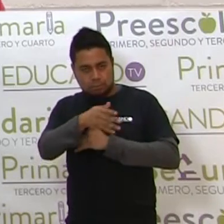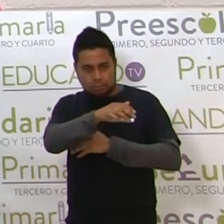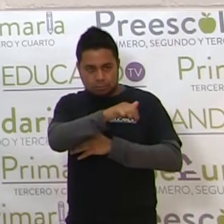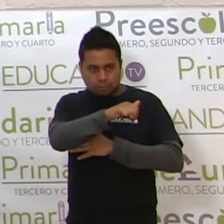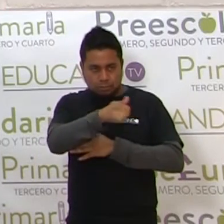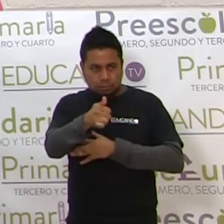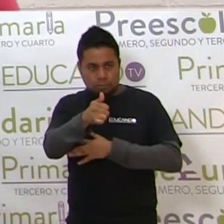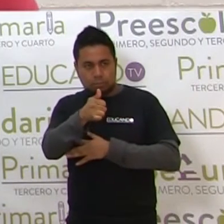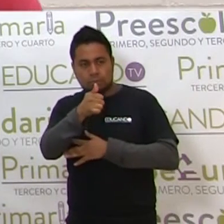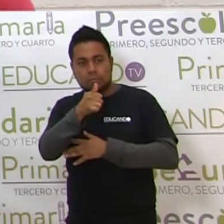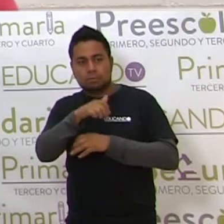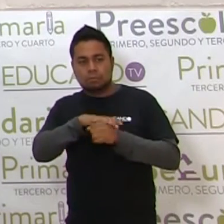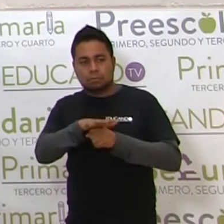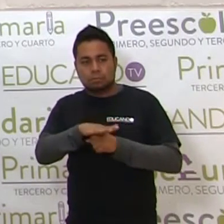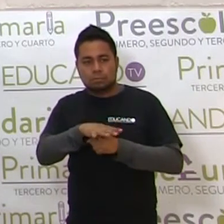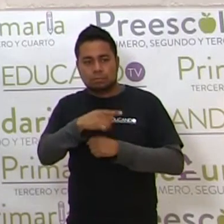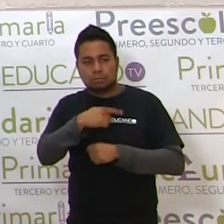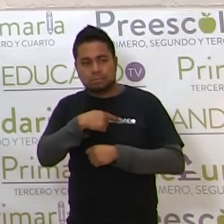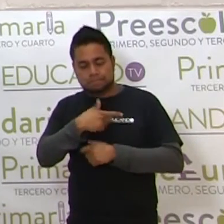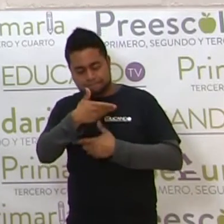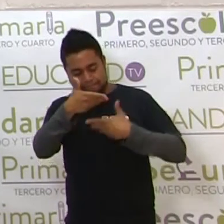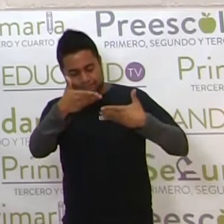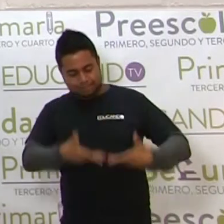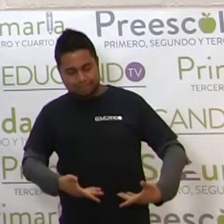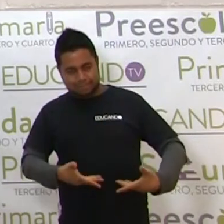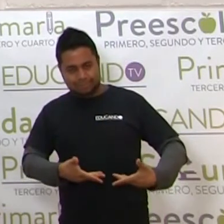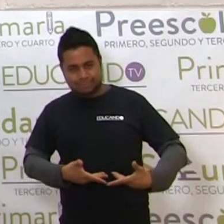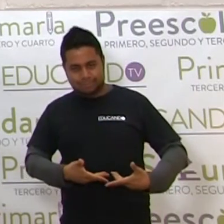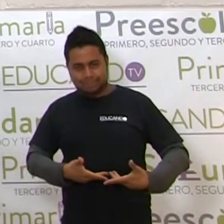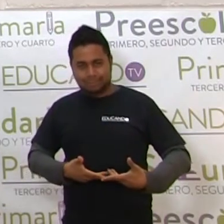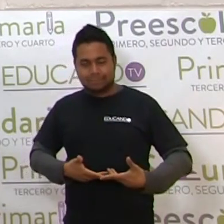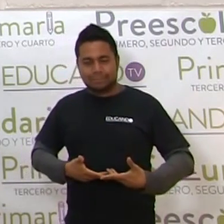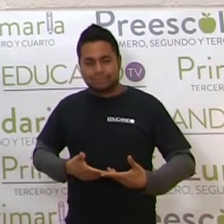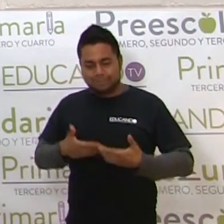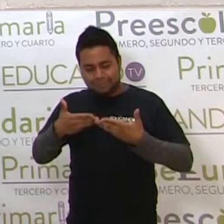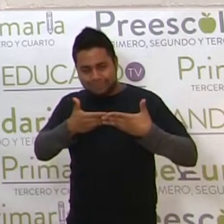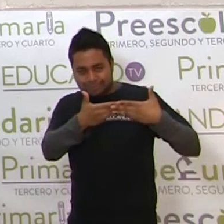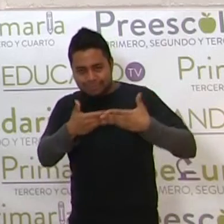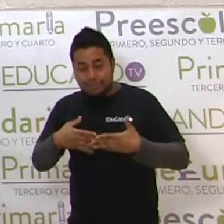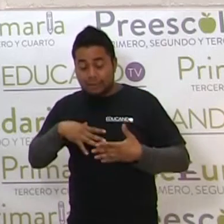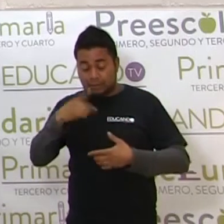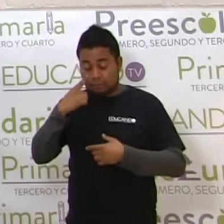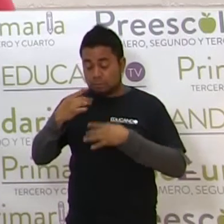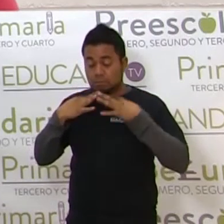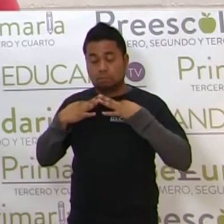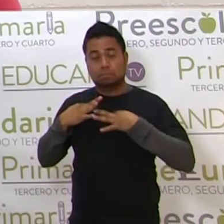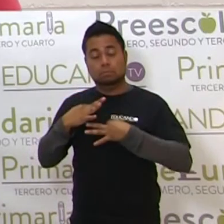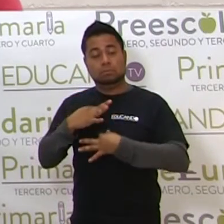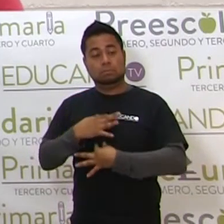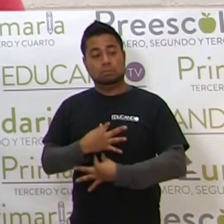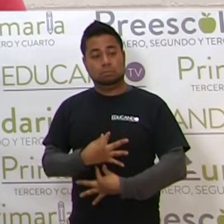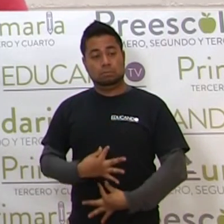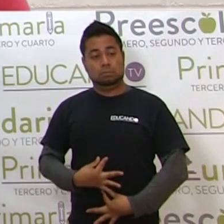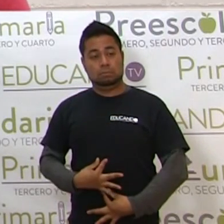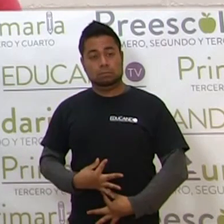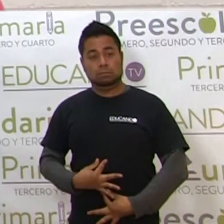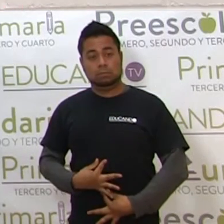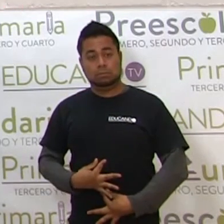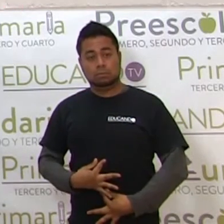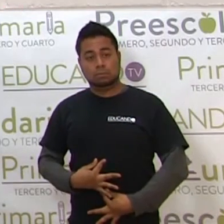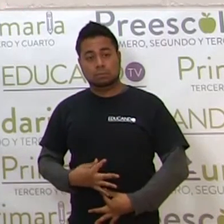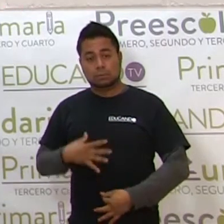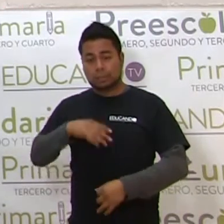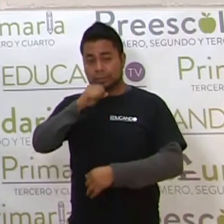guapísimas mis fofucha queridas este sería ya vieron los collares de este del y